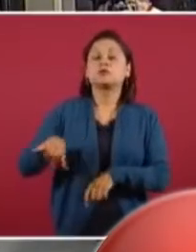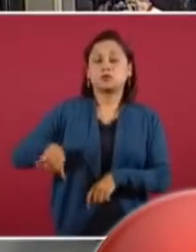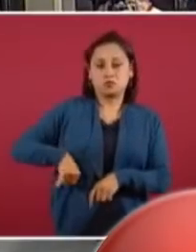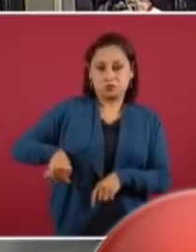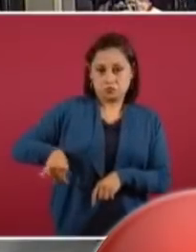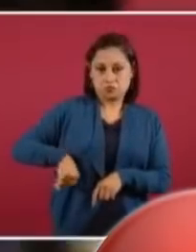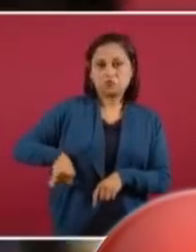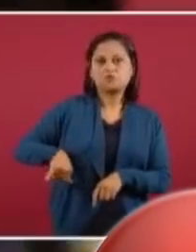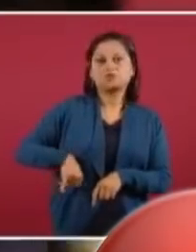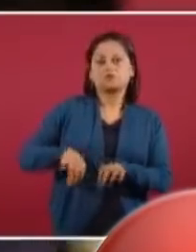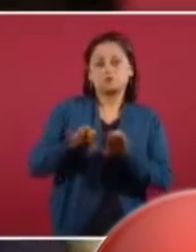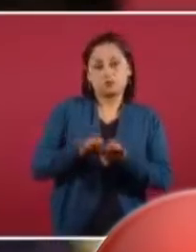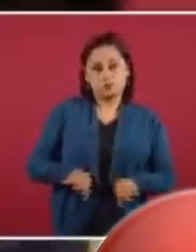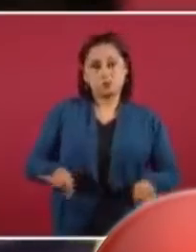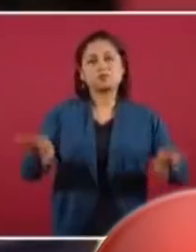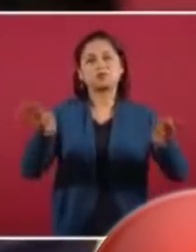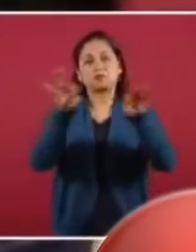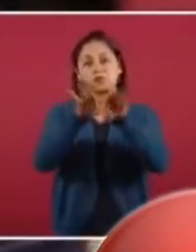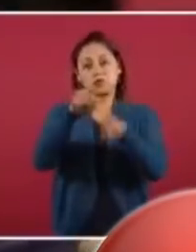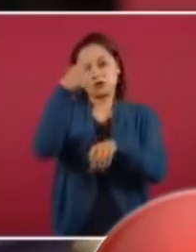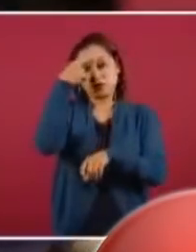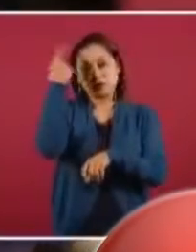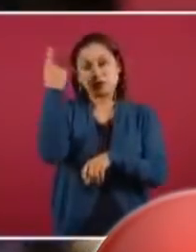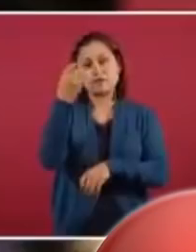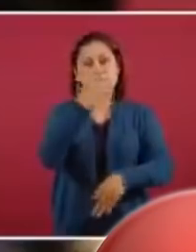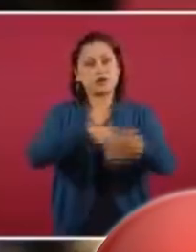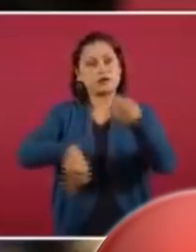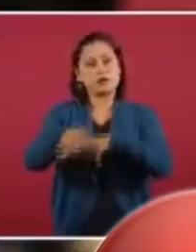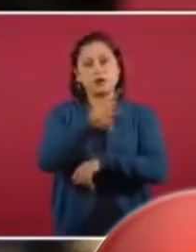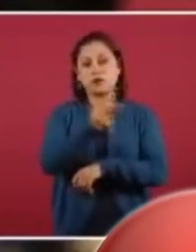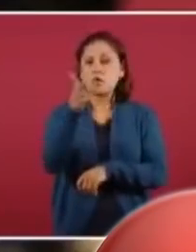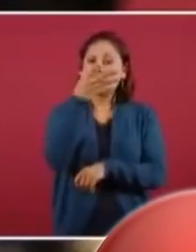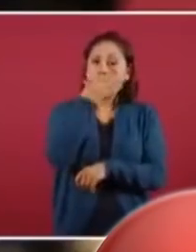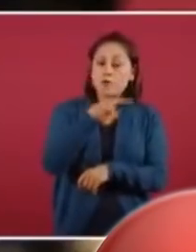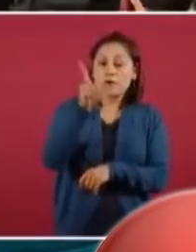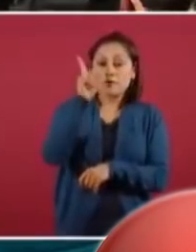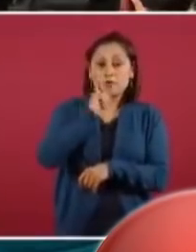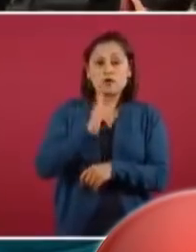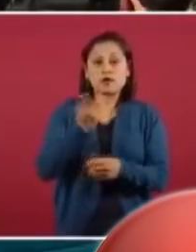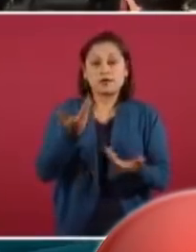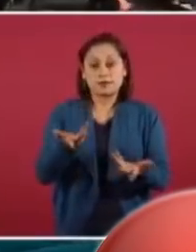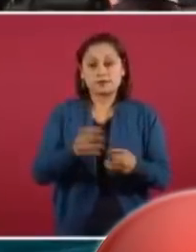para todas y todos. De modo que vamos a